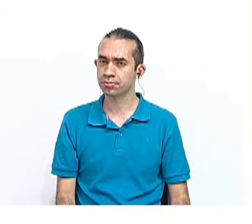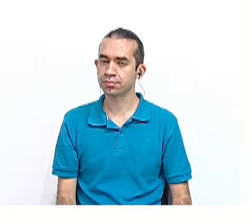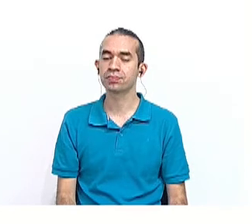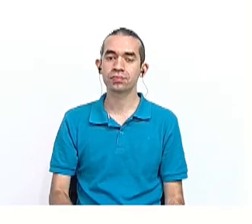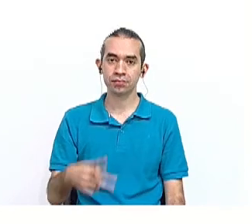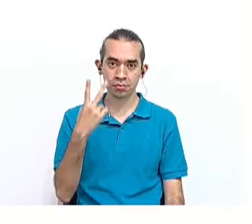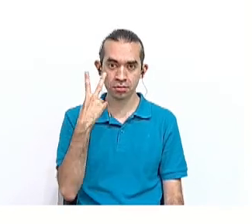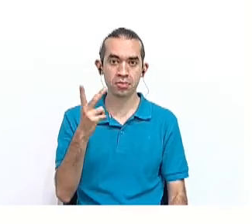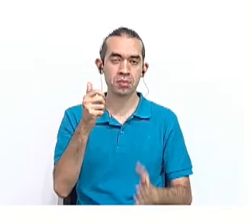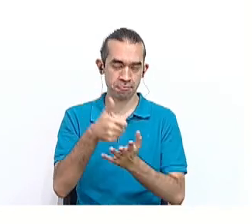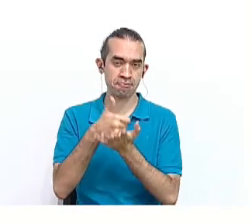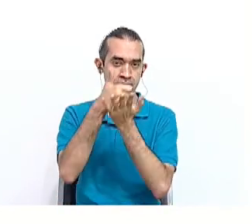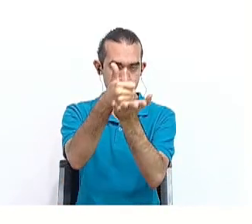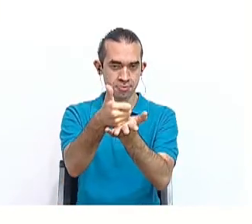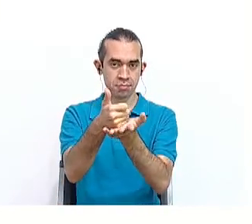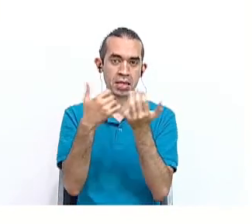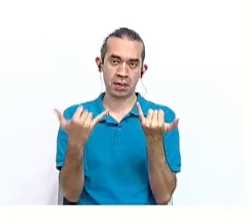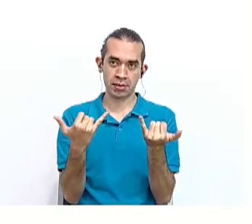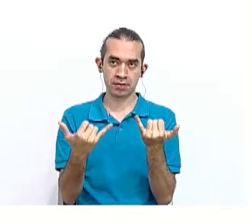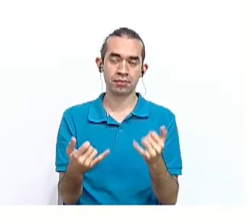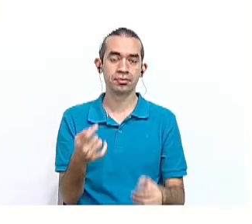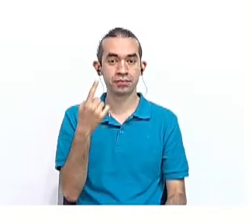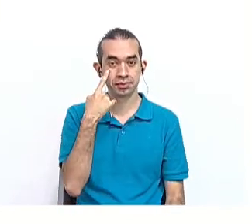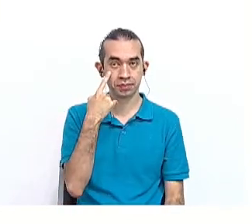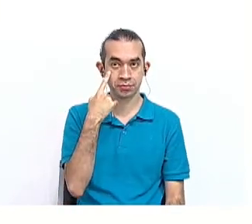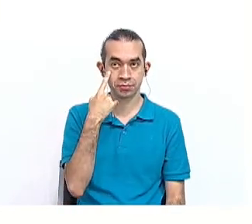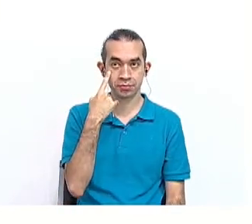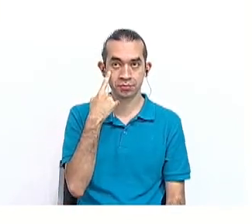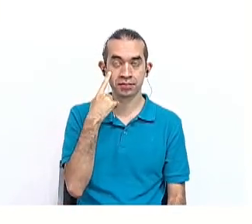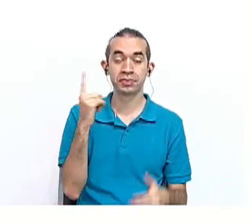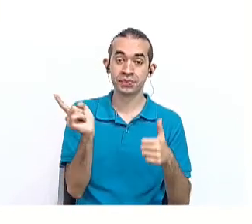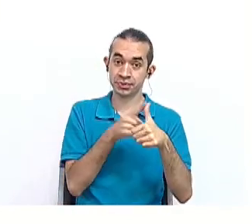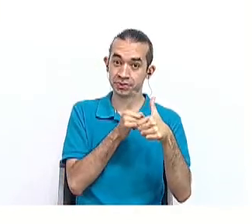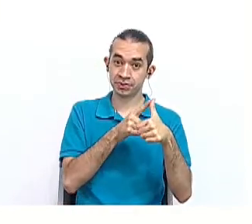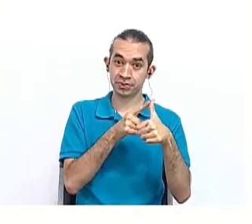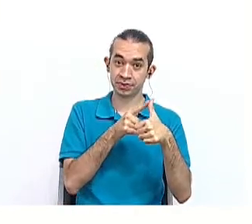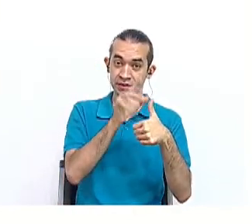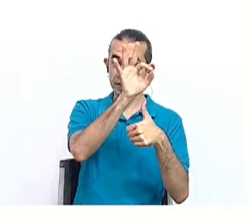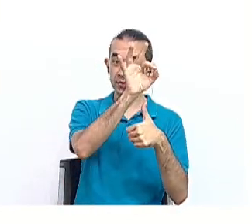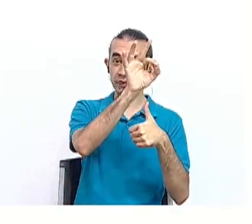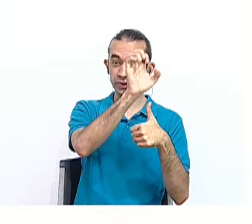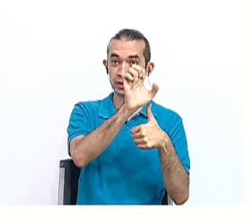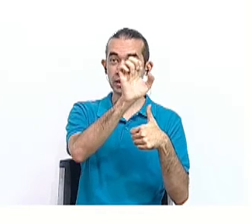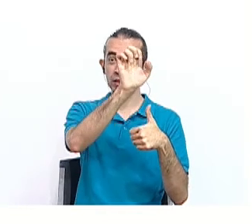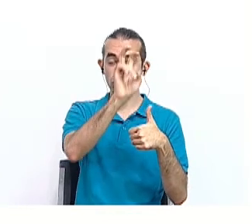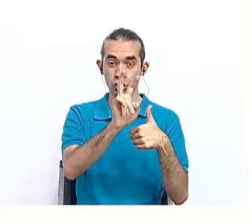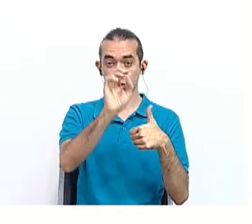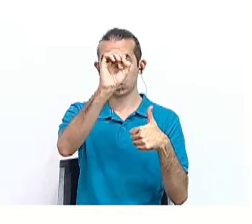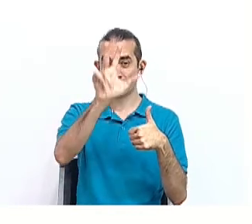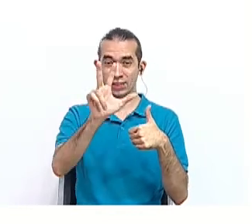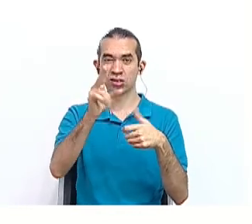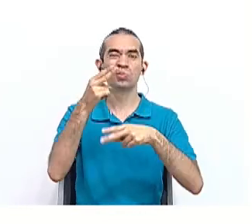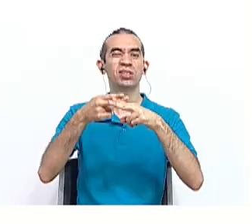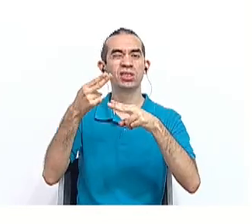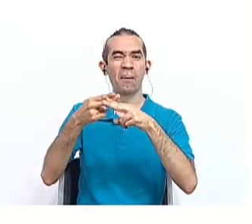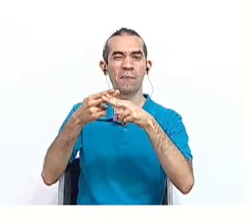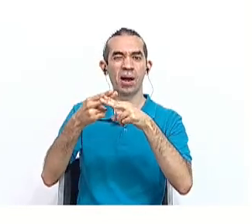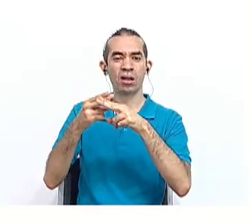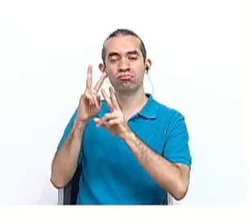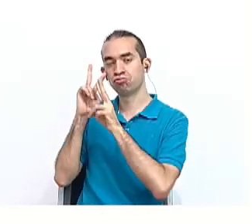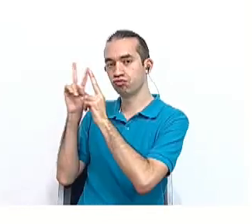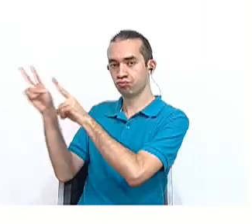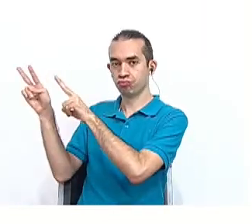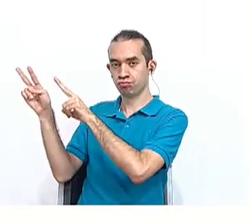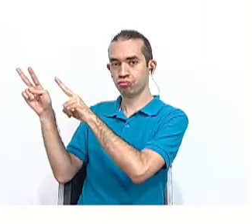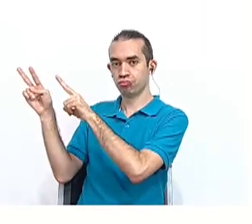Bueno, les voy a ayudar por esta vez. Tenemos que la primera fórmula química recibe el nombre de